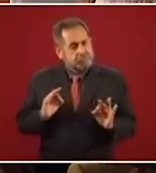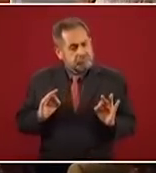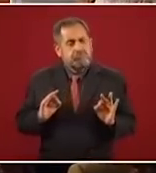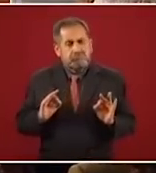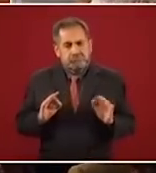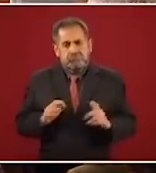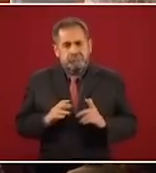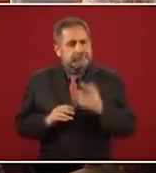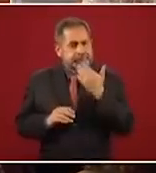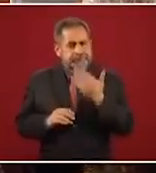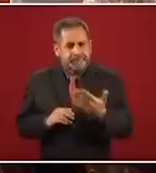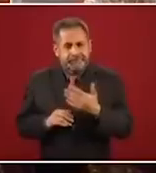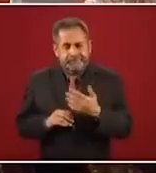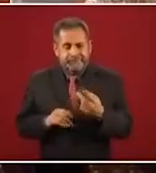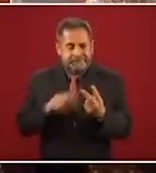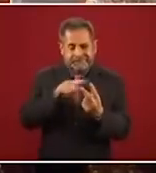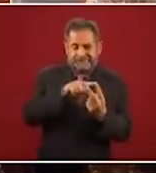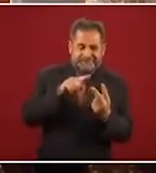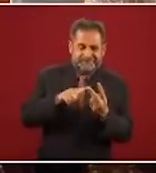que son los dos delitos